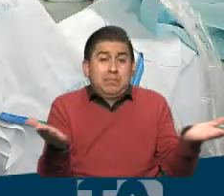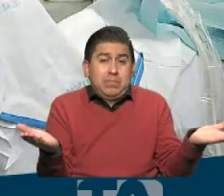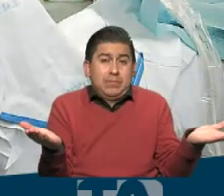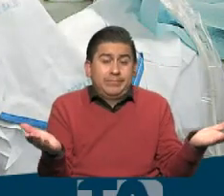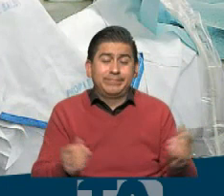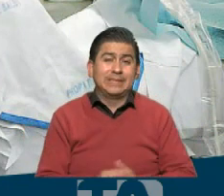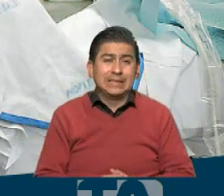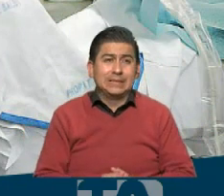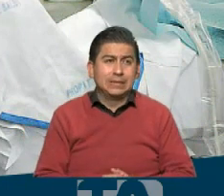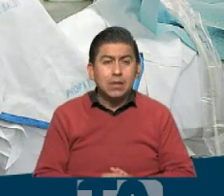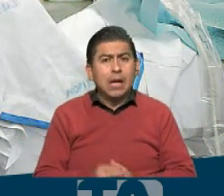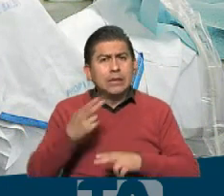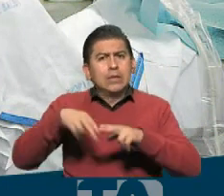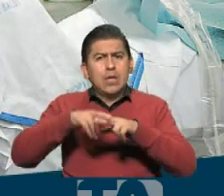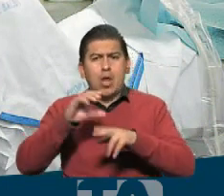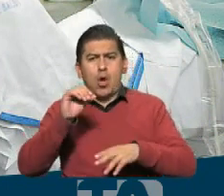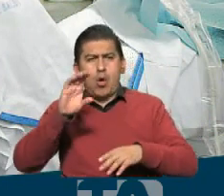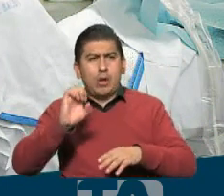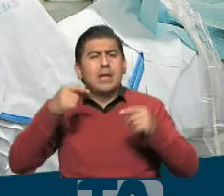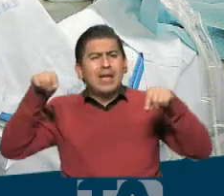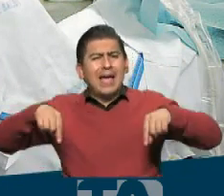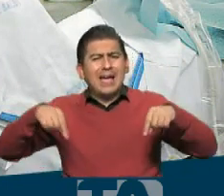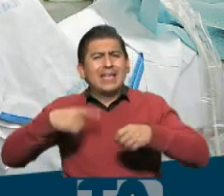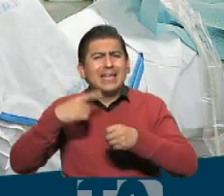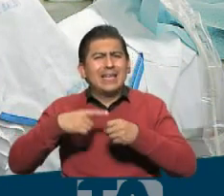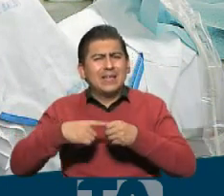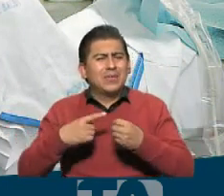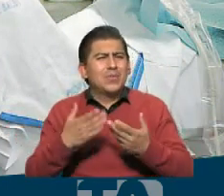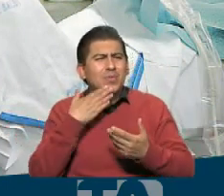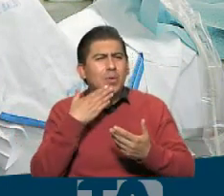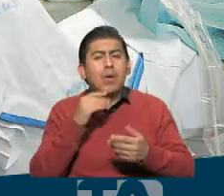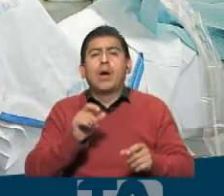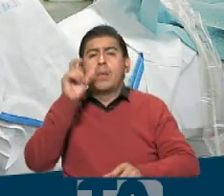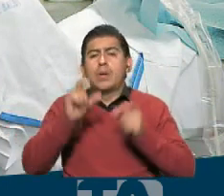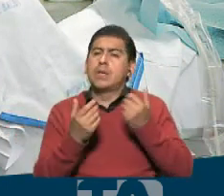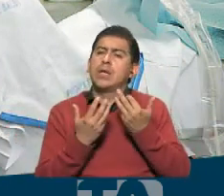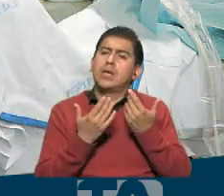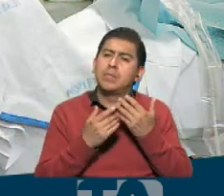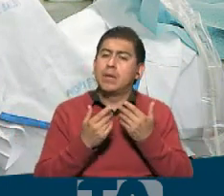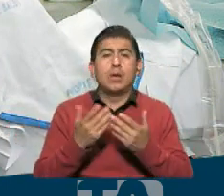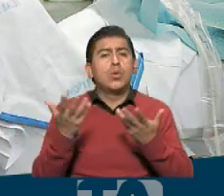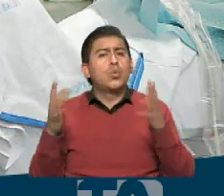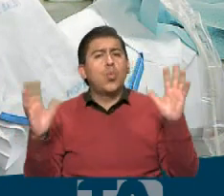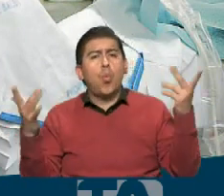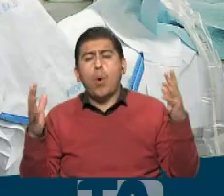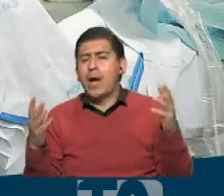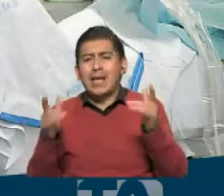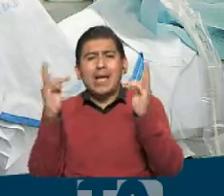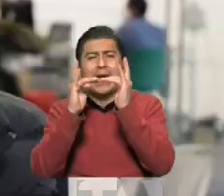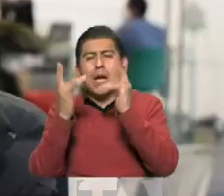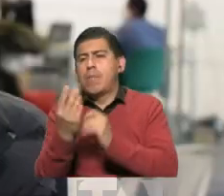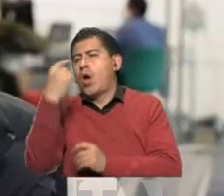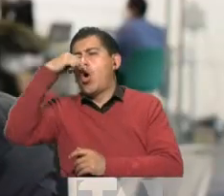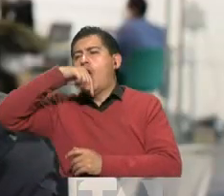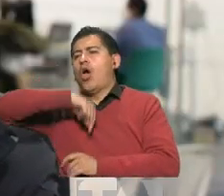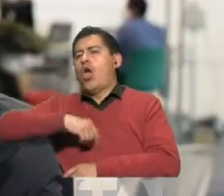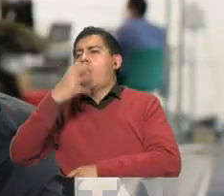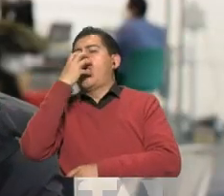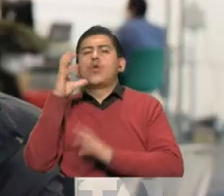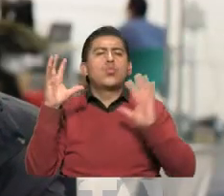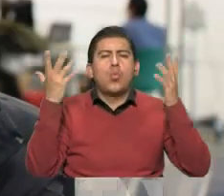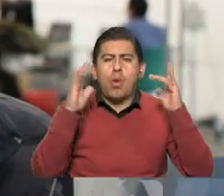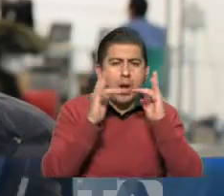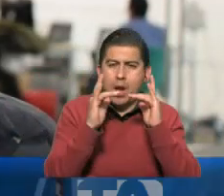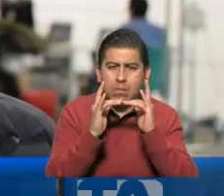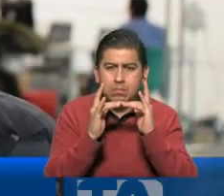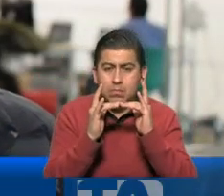COE Nacional, al momento solo en Quito hay 67 personas esperando una cama en cuidados intensivos. Las personas que sigan